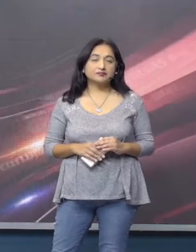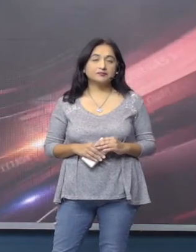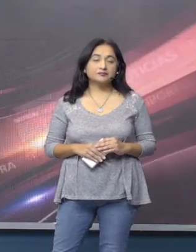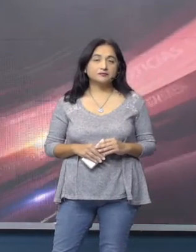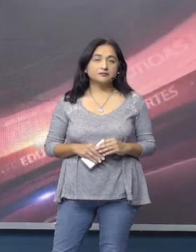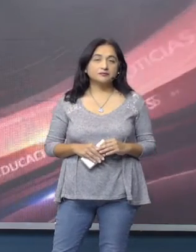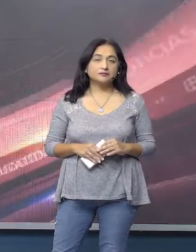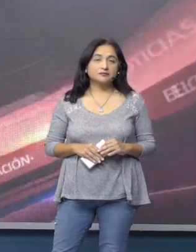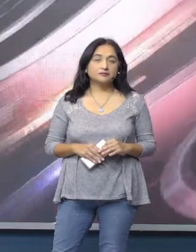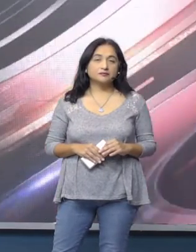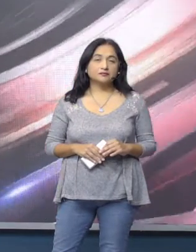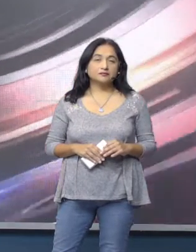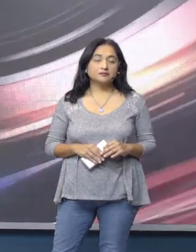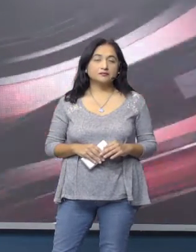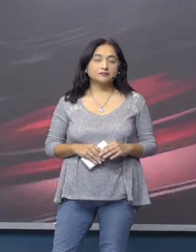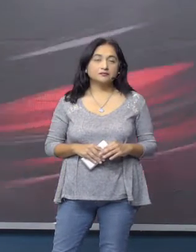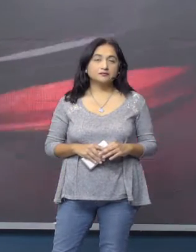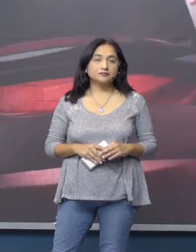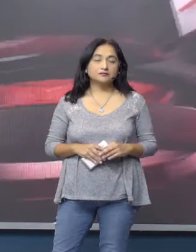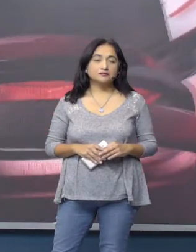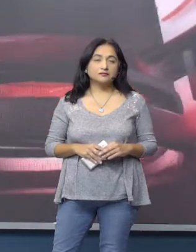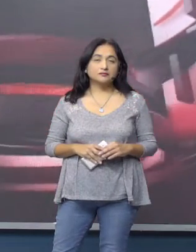horas, donde vamos a